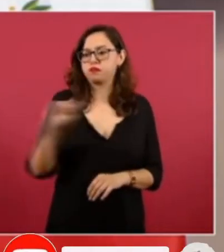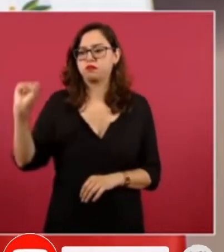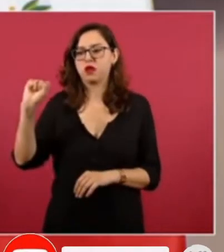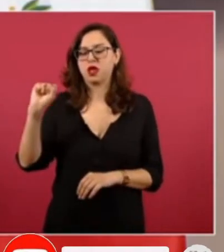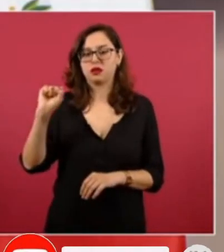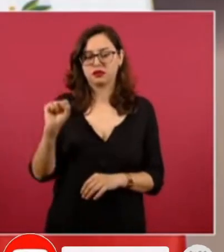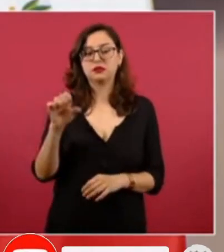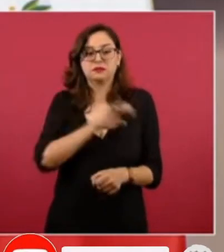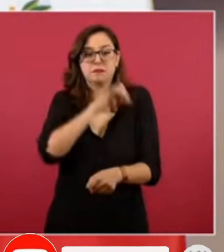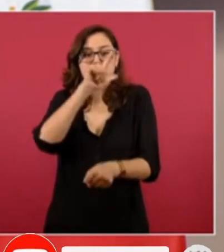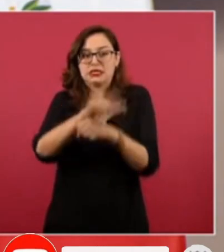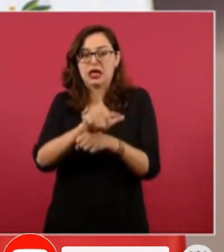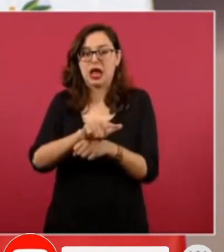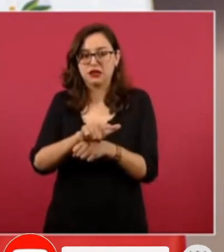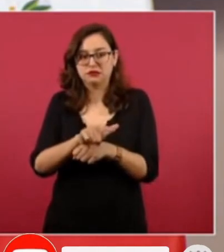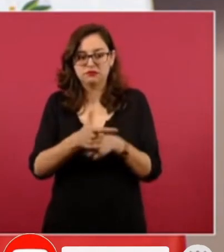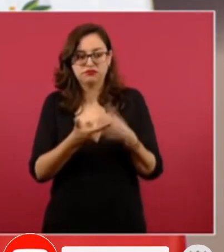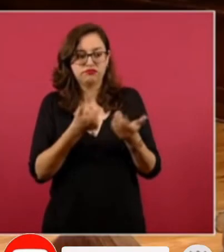despachos fiscales,